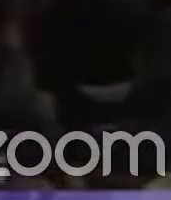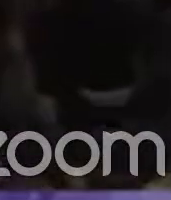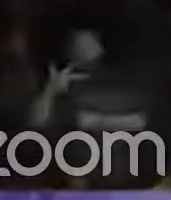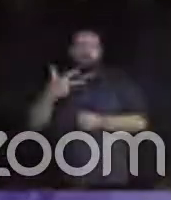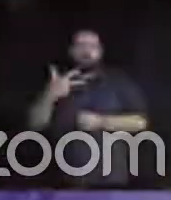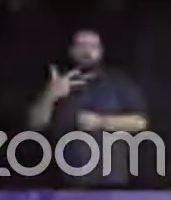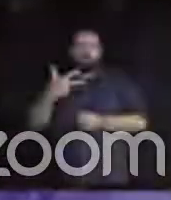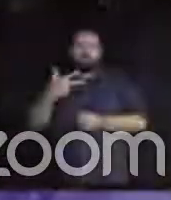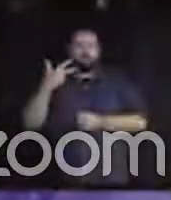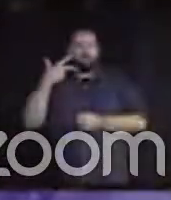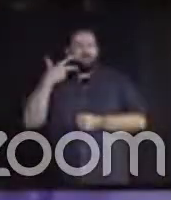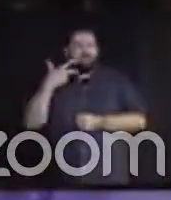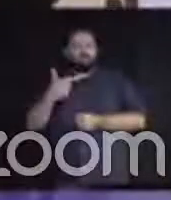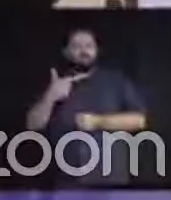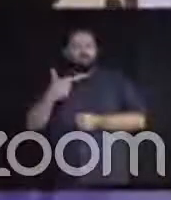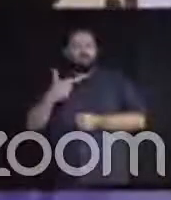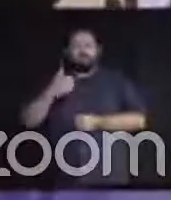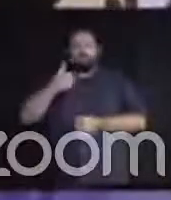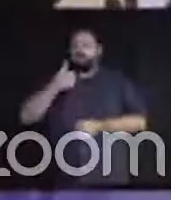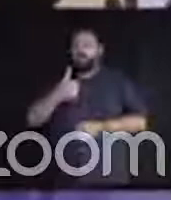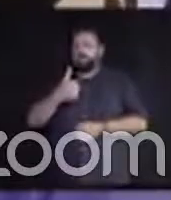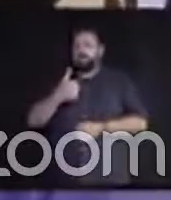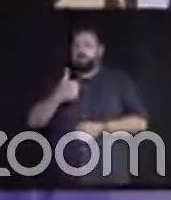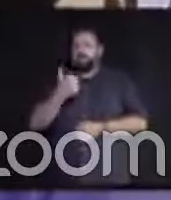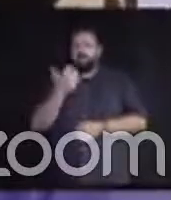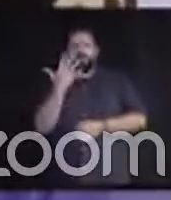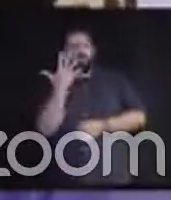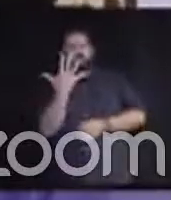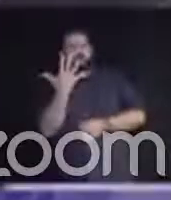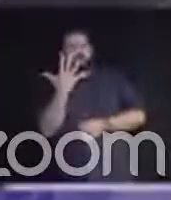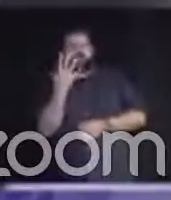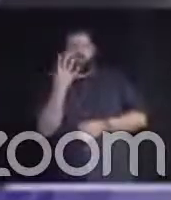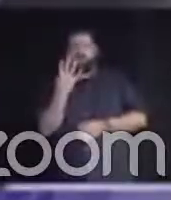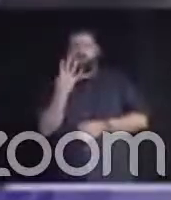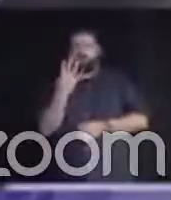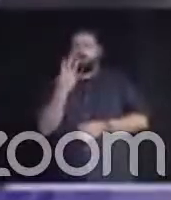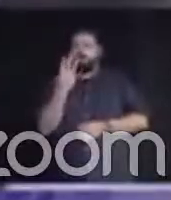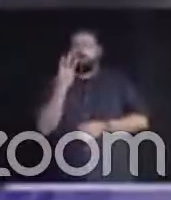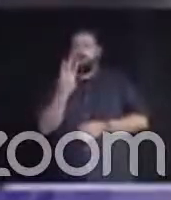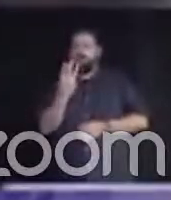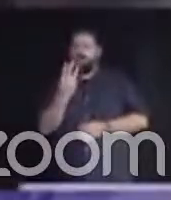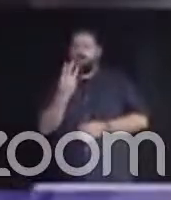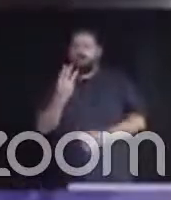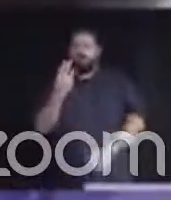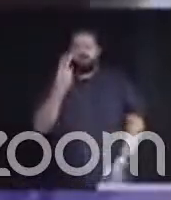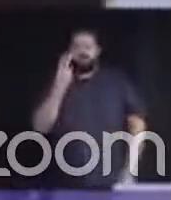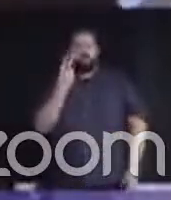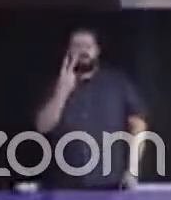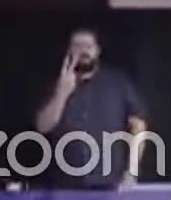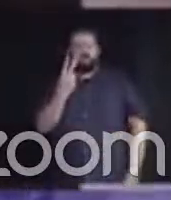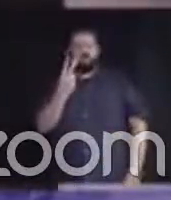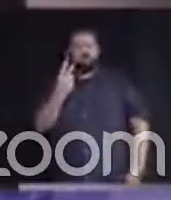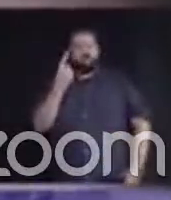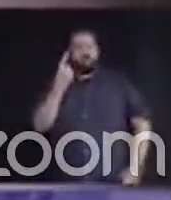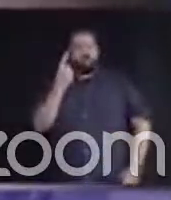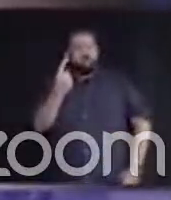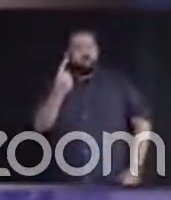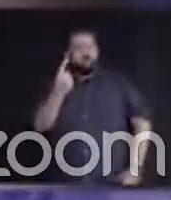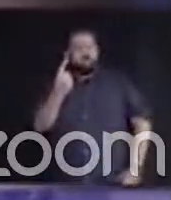9, 8, 7, 6, 5, 4, 3,